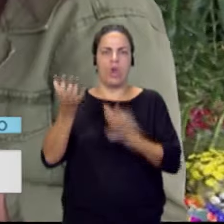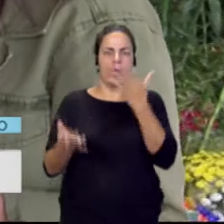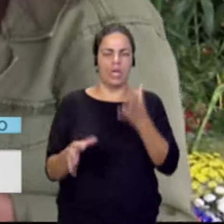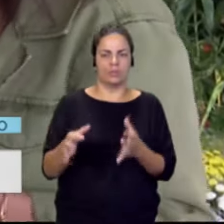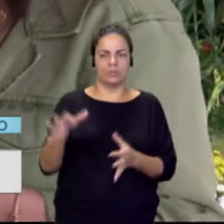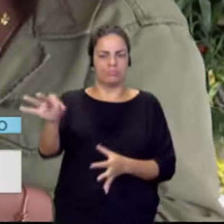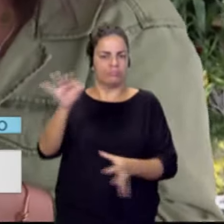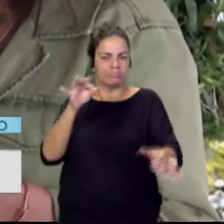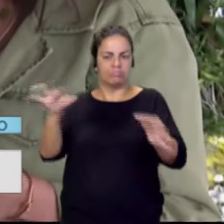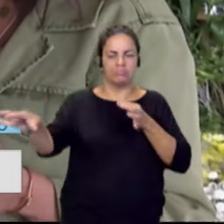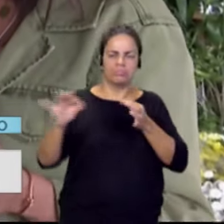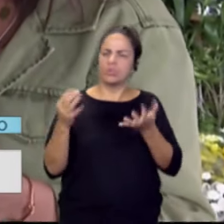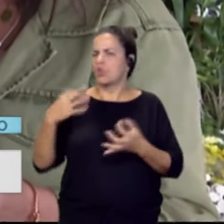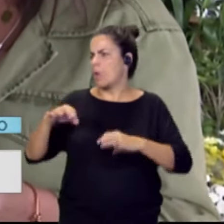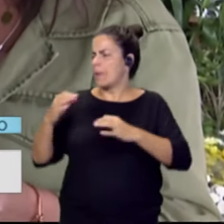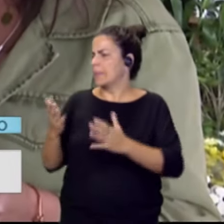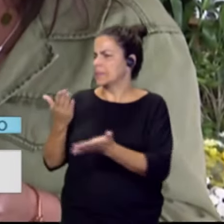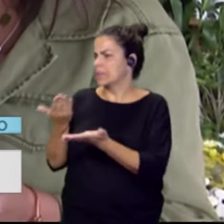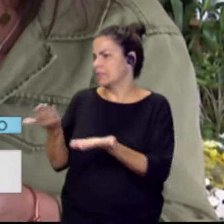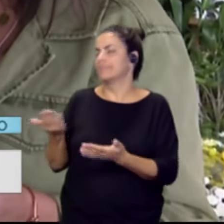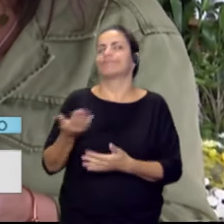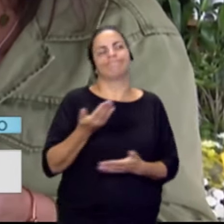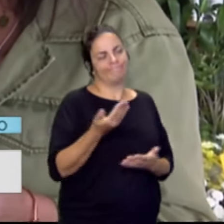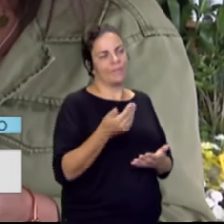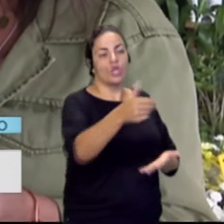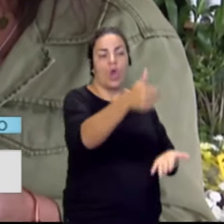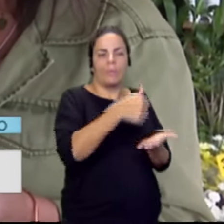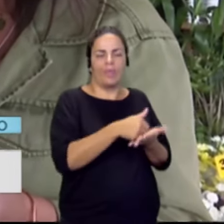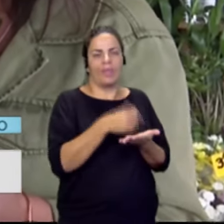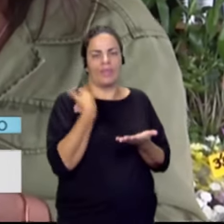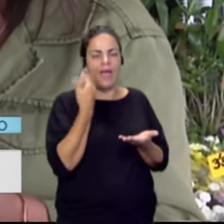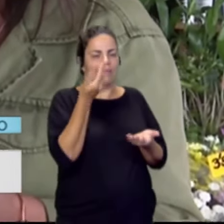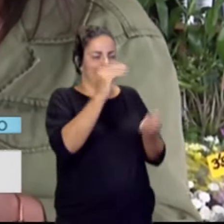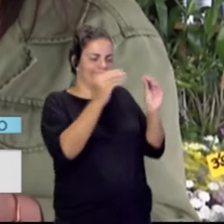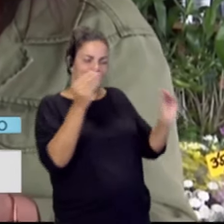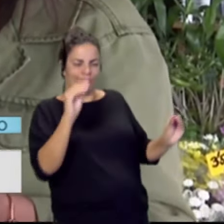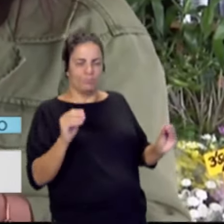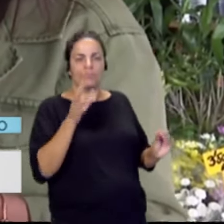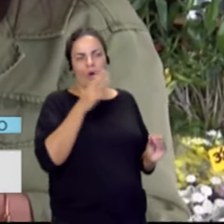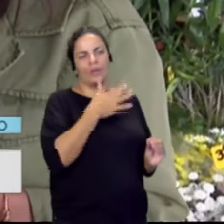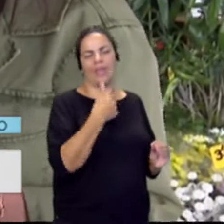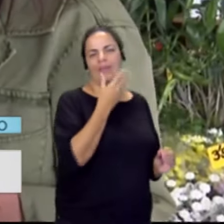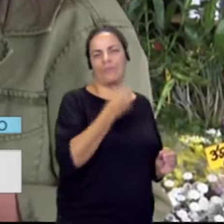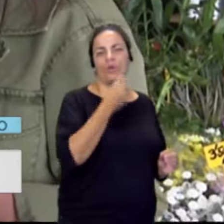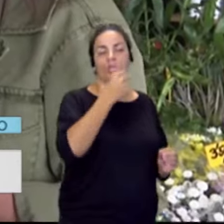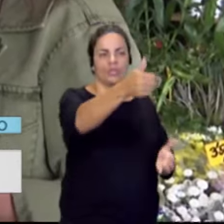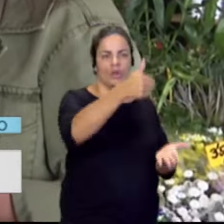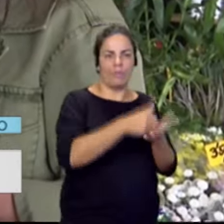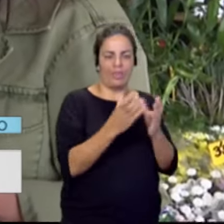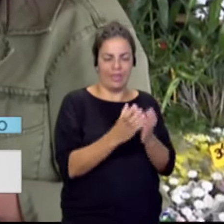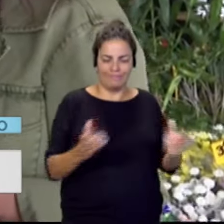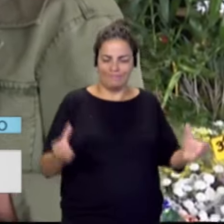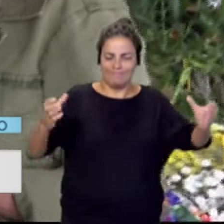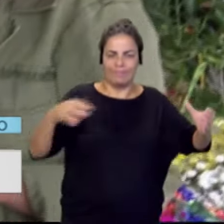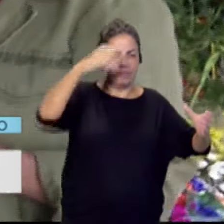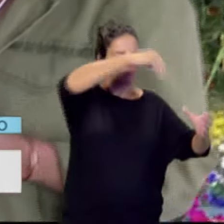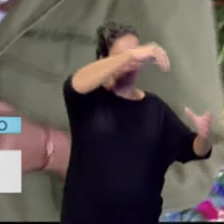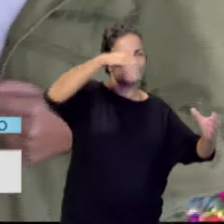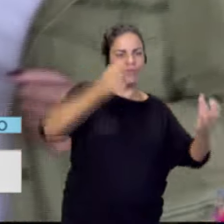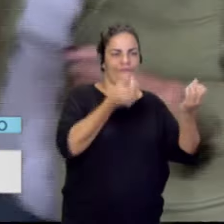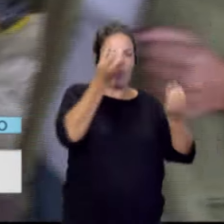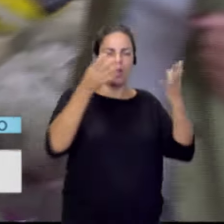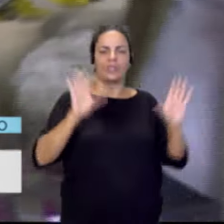encargar? Más bien no los encargan, porque quiere que le quede bonito y entonces no los encargan para que le hagamos las tarrinas, los centritos y es lo más